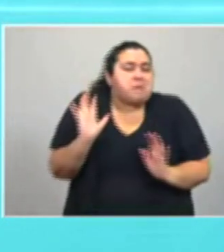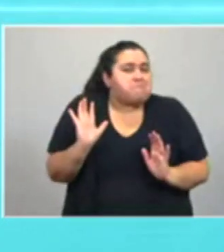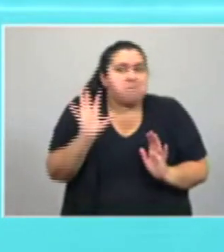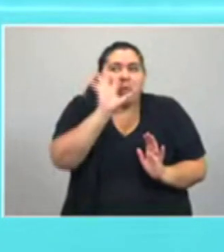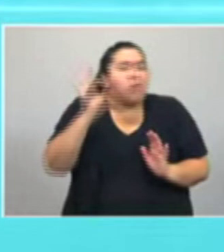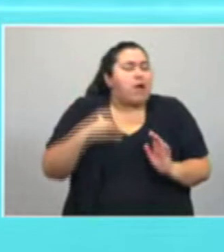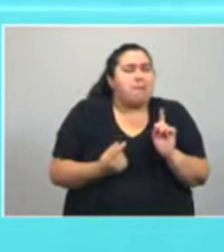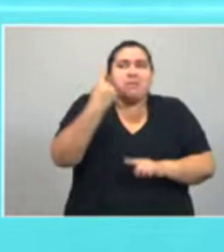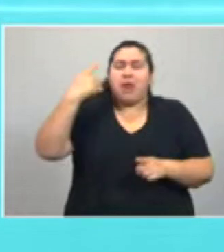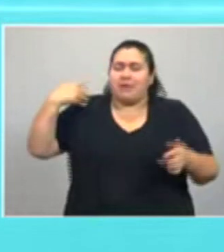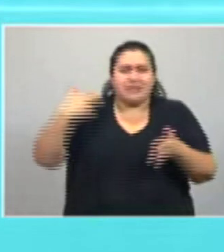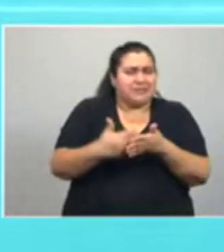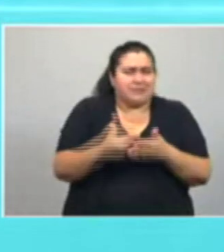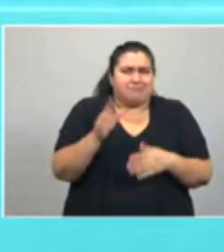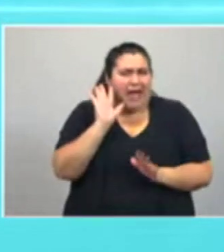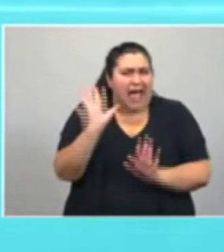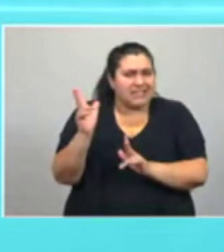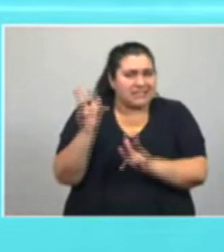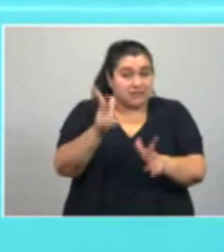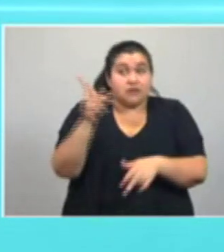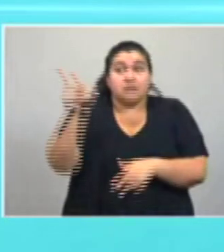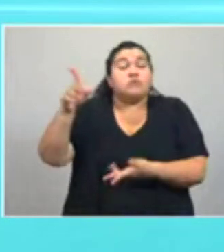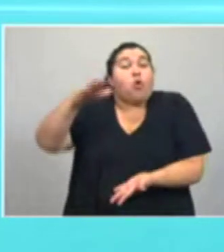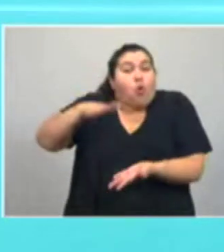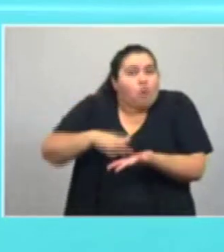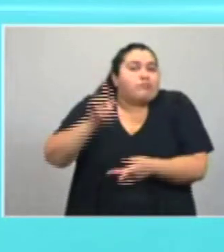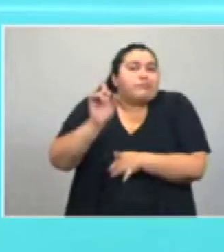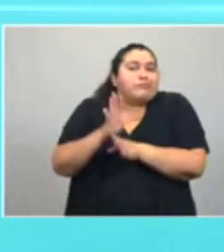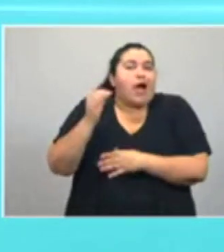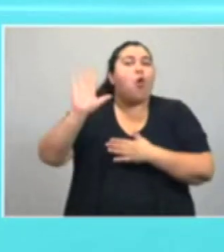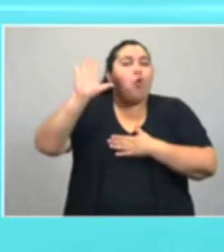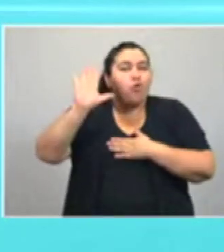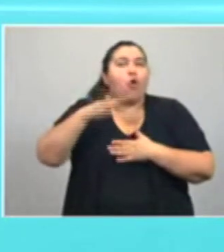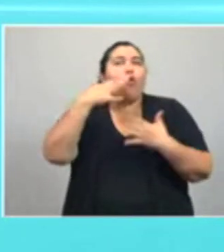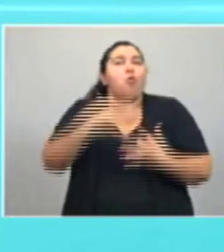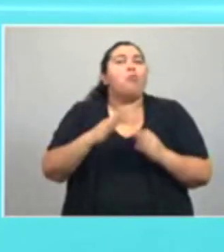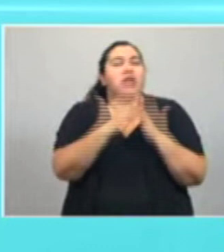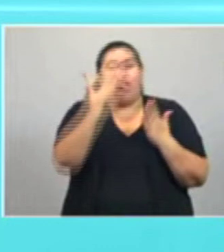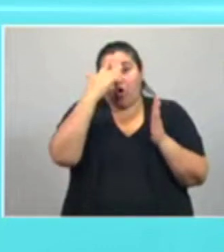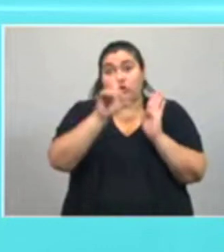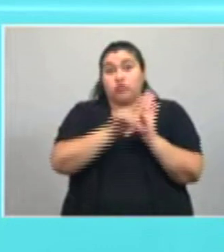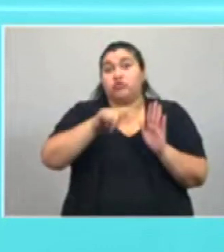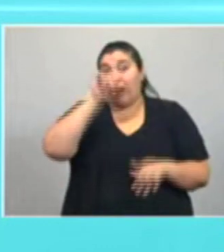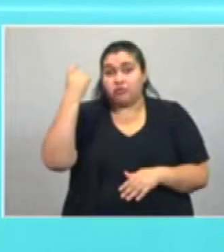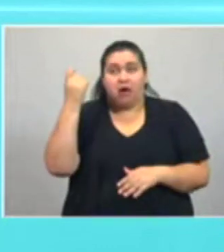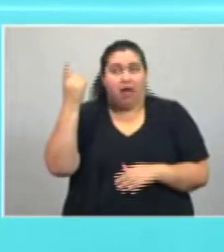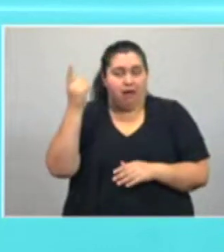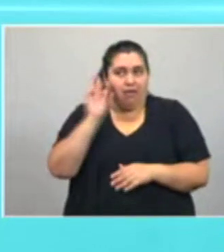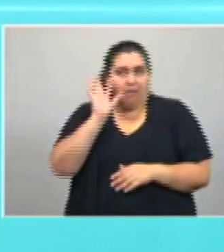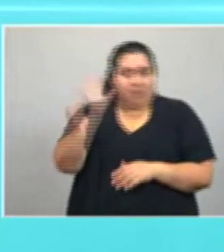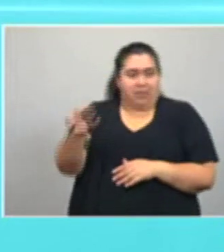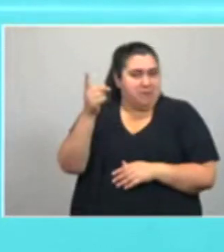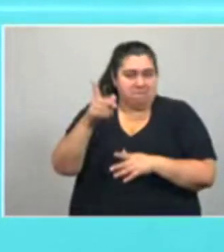haciendo ese promedio. Fue categórico. Es mentira que la provincia de Buenos Aires despilfarra. No hubo un